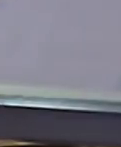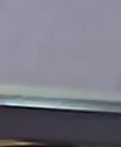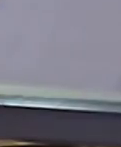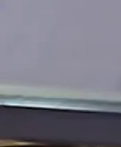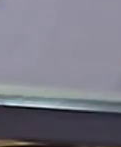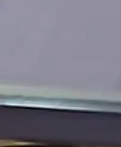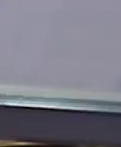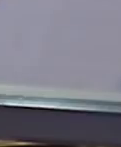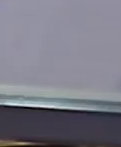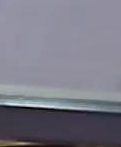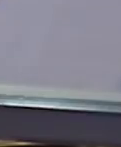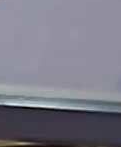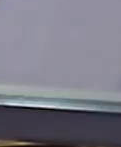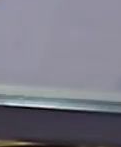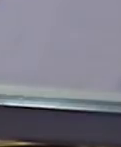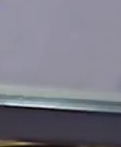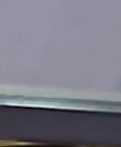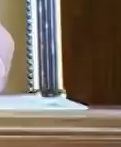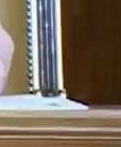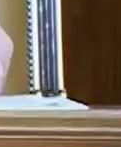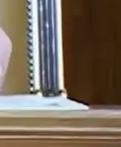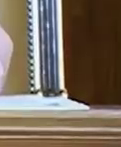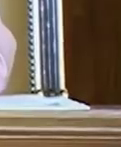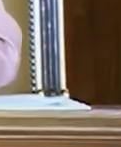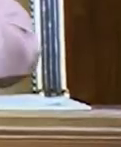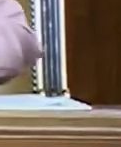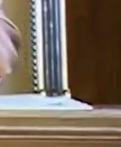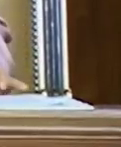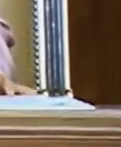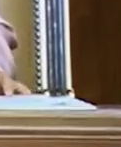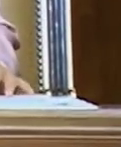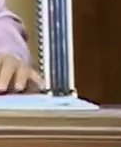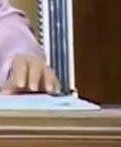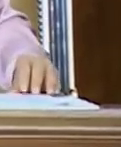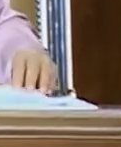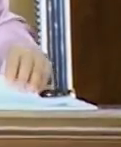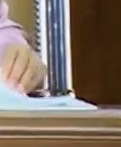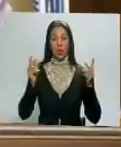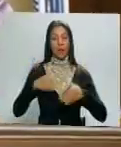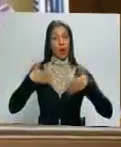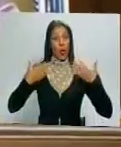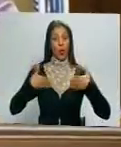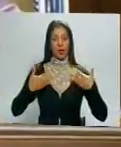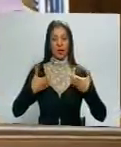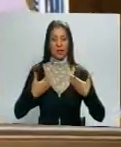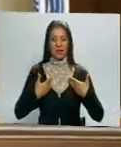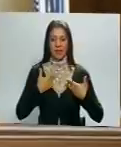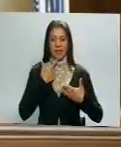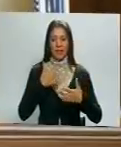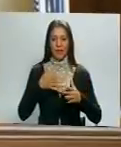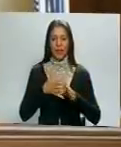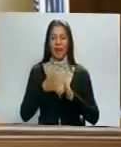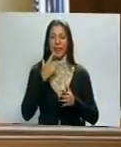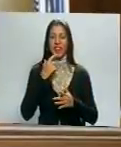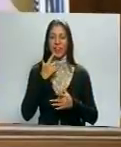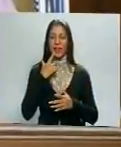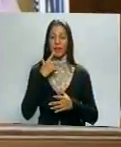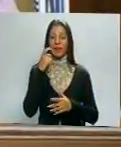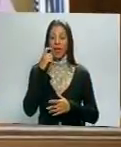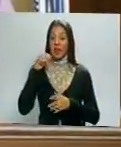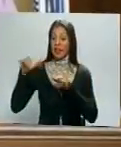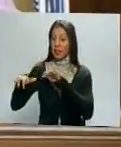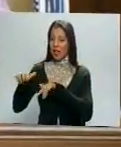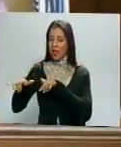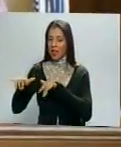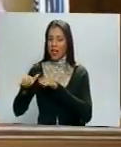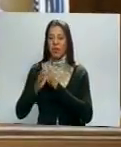año 2018. Veamos, sean todas y todos bienvenidos. De victoria y con buen ánimo constituyente. Ciudadano secretario,